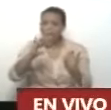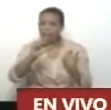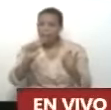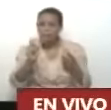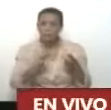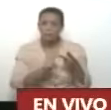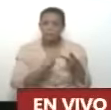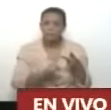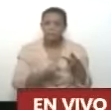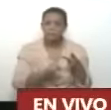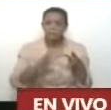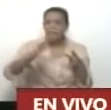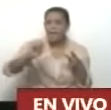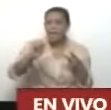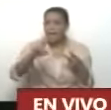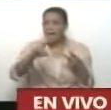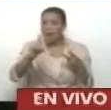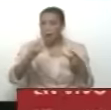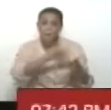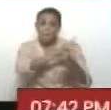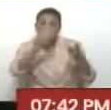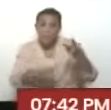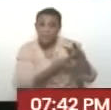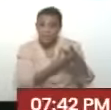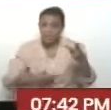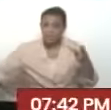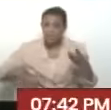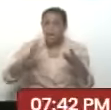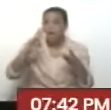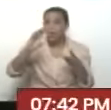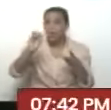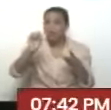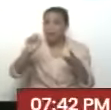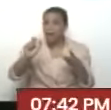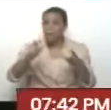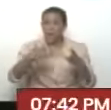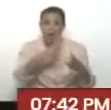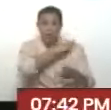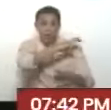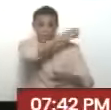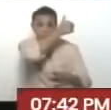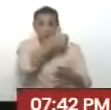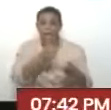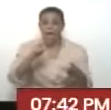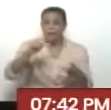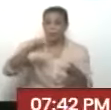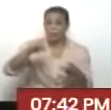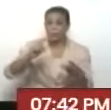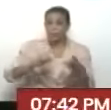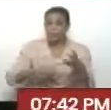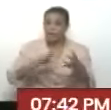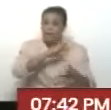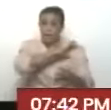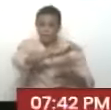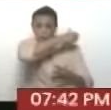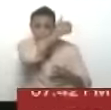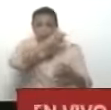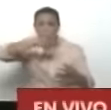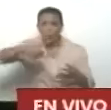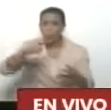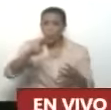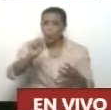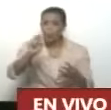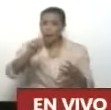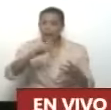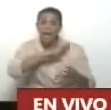Electoral, Carlos Quintero, vicepresidente, Rosalba Gil, rectora, Acmenogal Méndez, rectora, Juan Carlos de